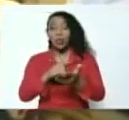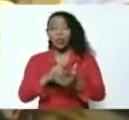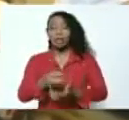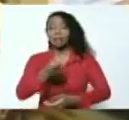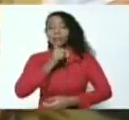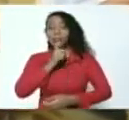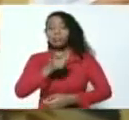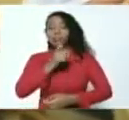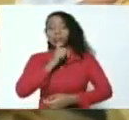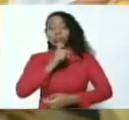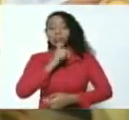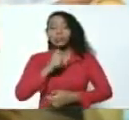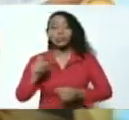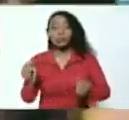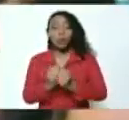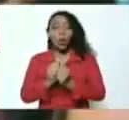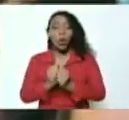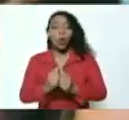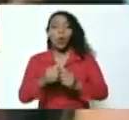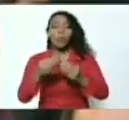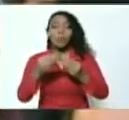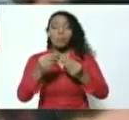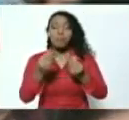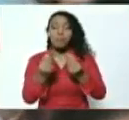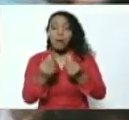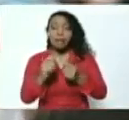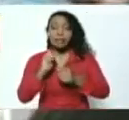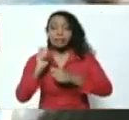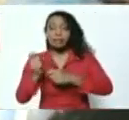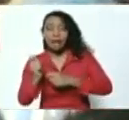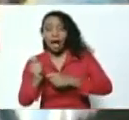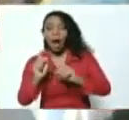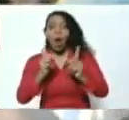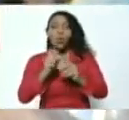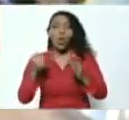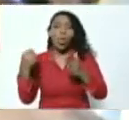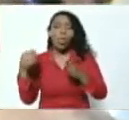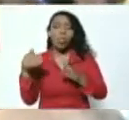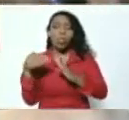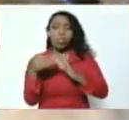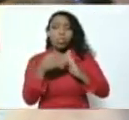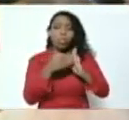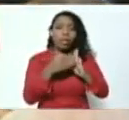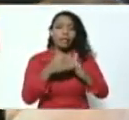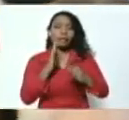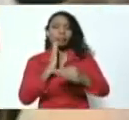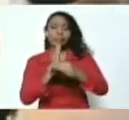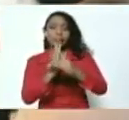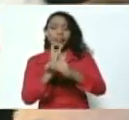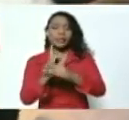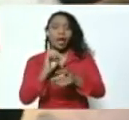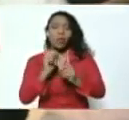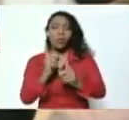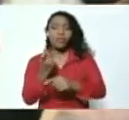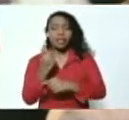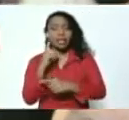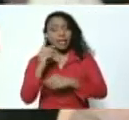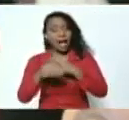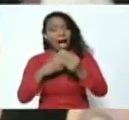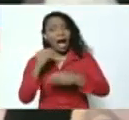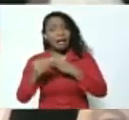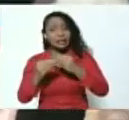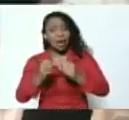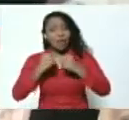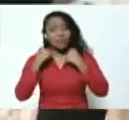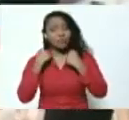dificultades con los pasajes, algunos saboteos que nunca faltan y cada día los